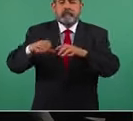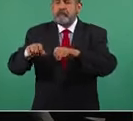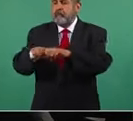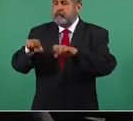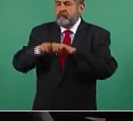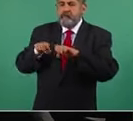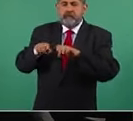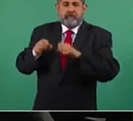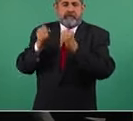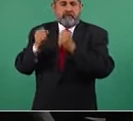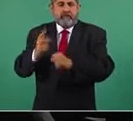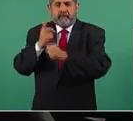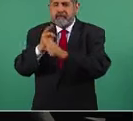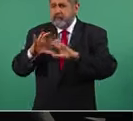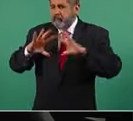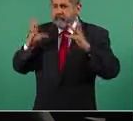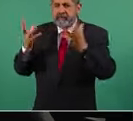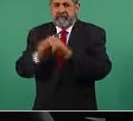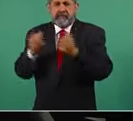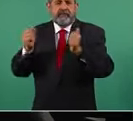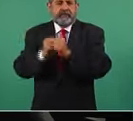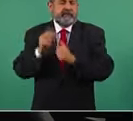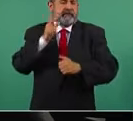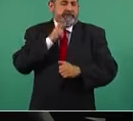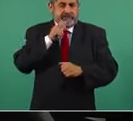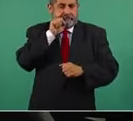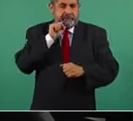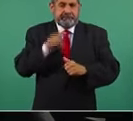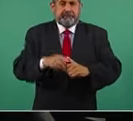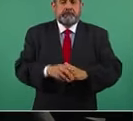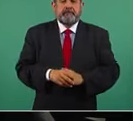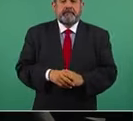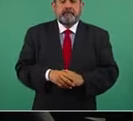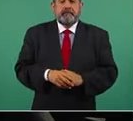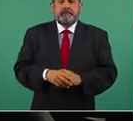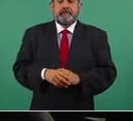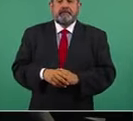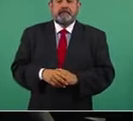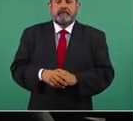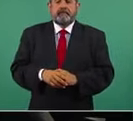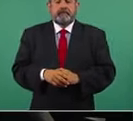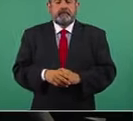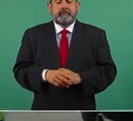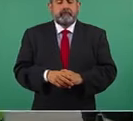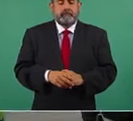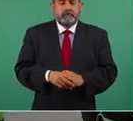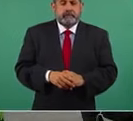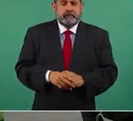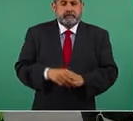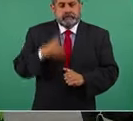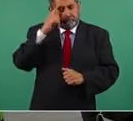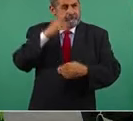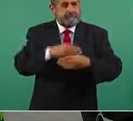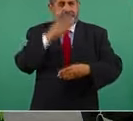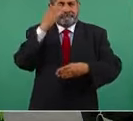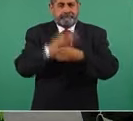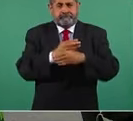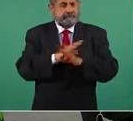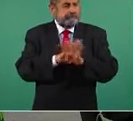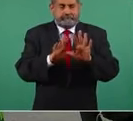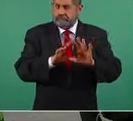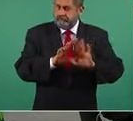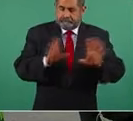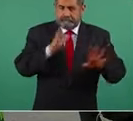de Seguridad y en conjunto con Petróleos Mexicanos. La prevención de toma de casetas, de enero